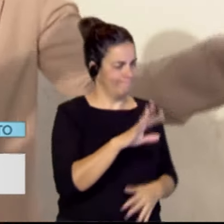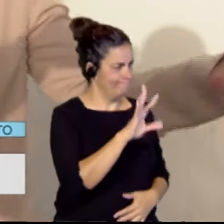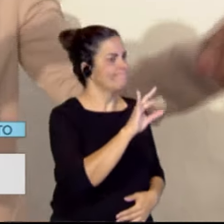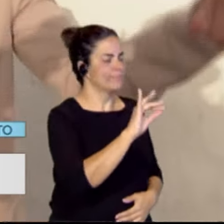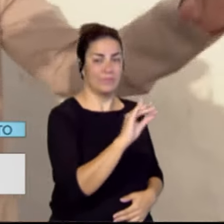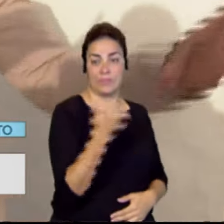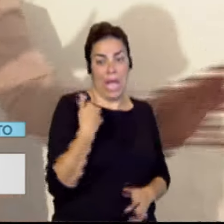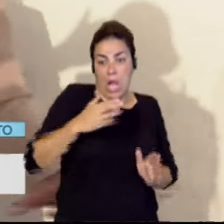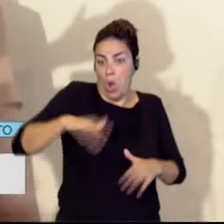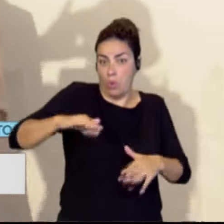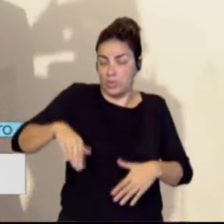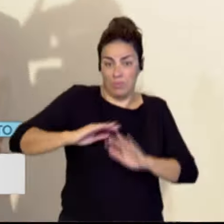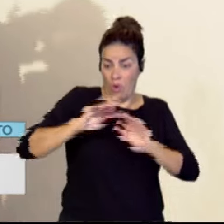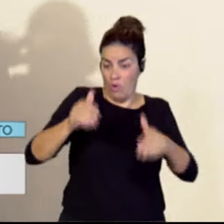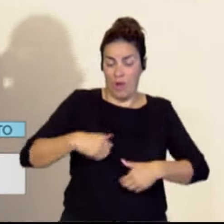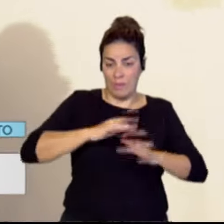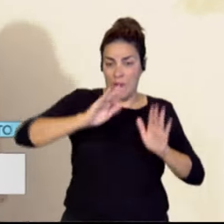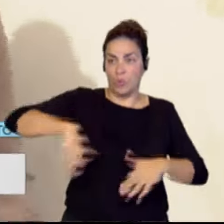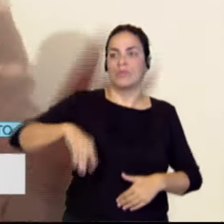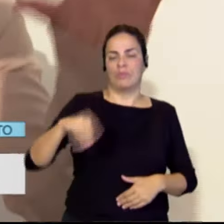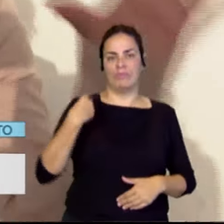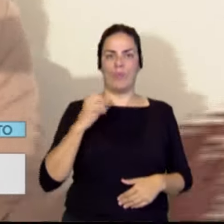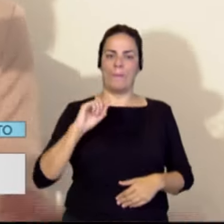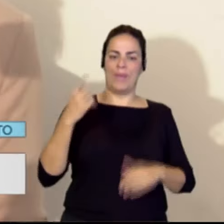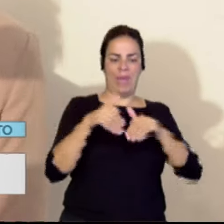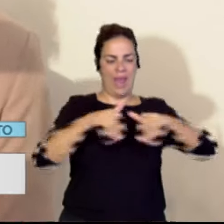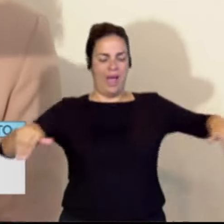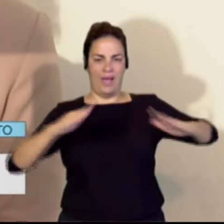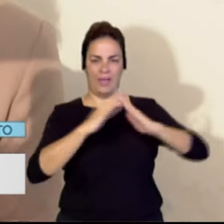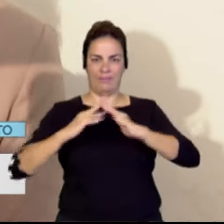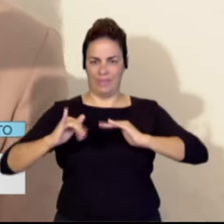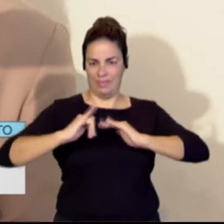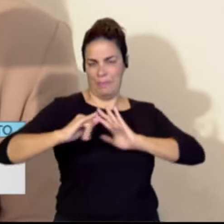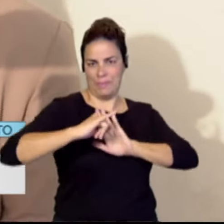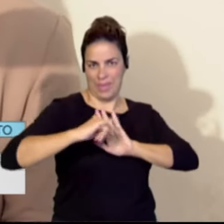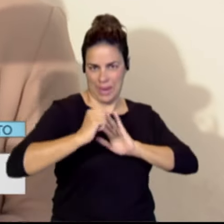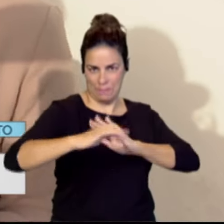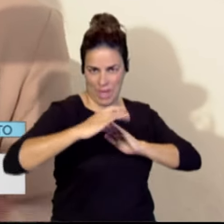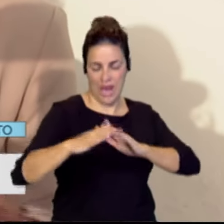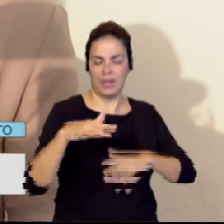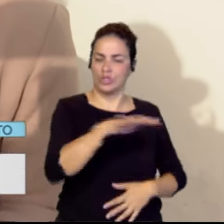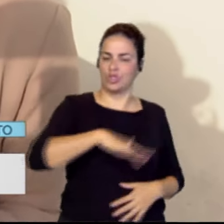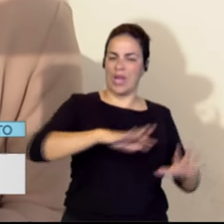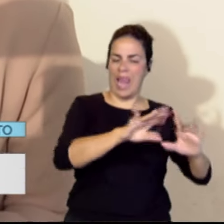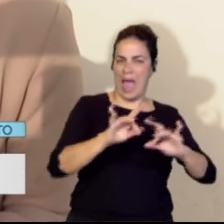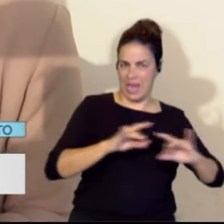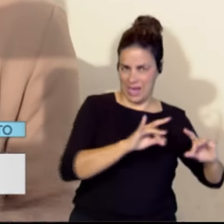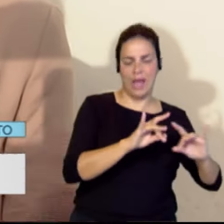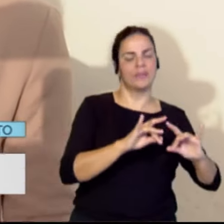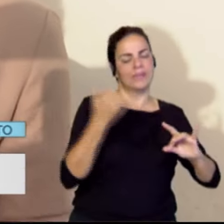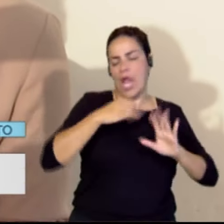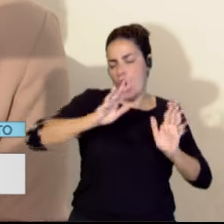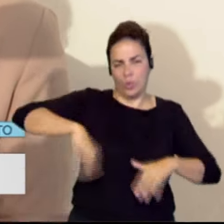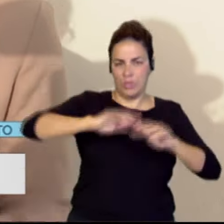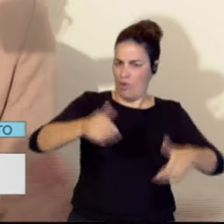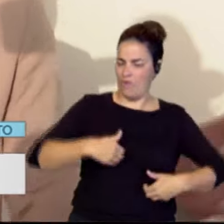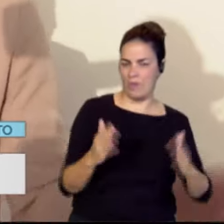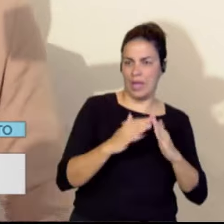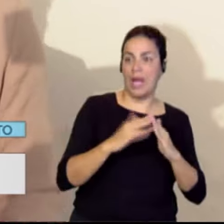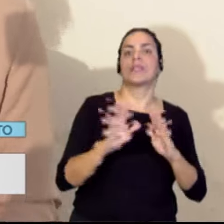han sido los De esta zona de primera línea de las maretas y el frente litoral de las Arenas después de haber hecho las valoraciones